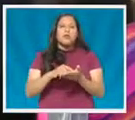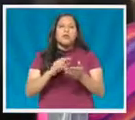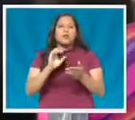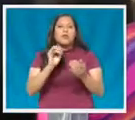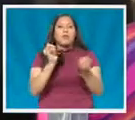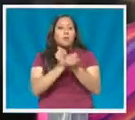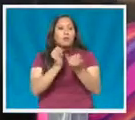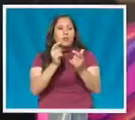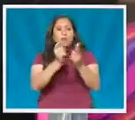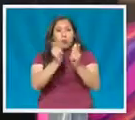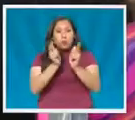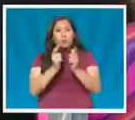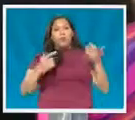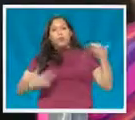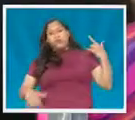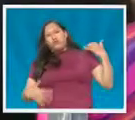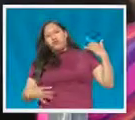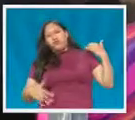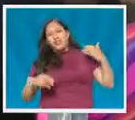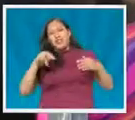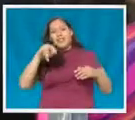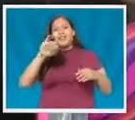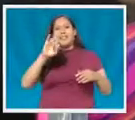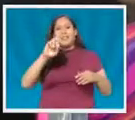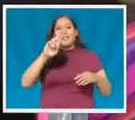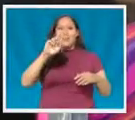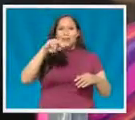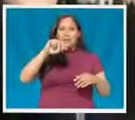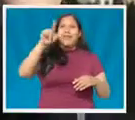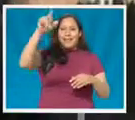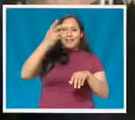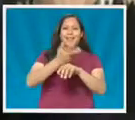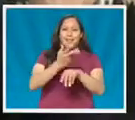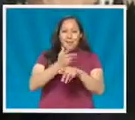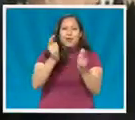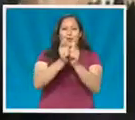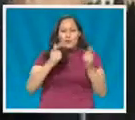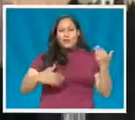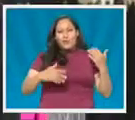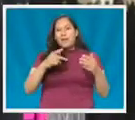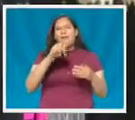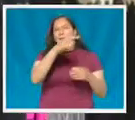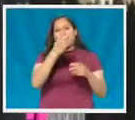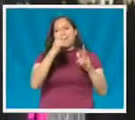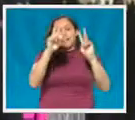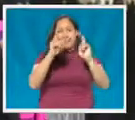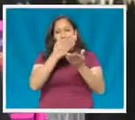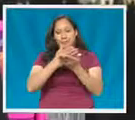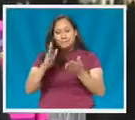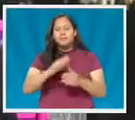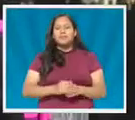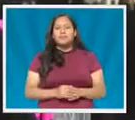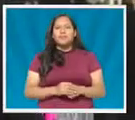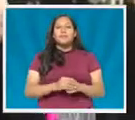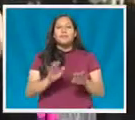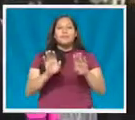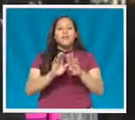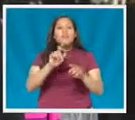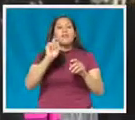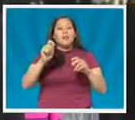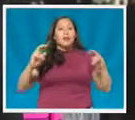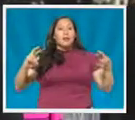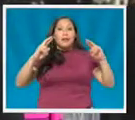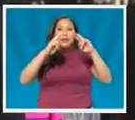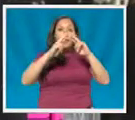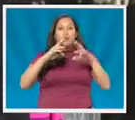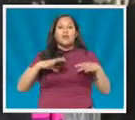grupo de rock tampoco. Tampoco es un grupo de rock. Bueno, sí, pero sí, pero no. Y bueno, el caso es que es una religión